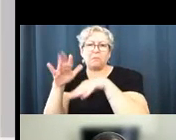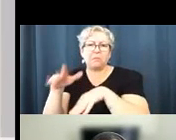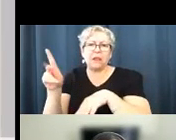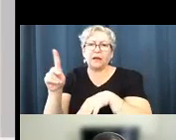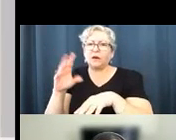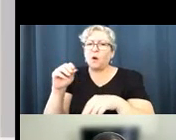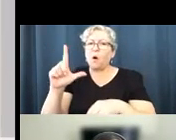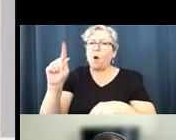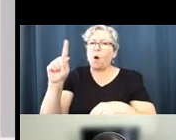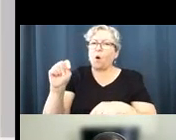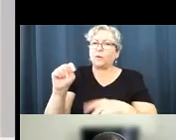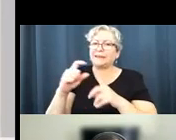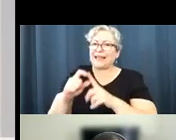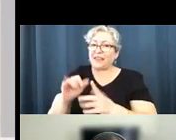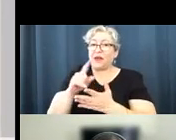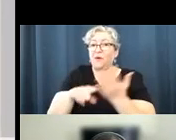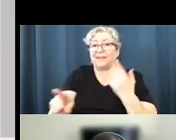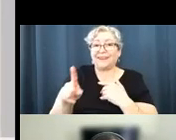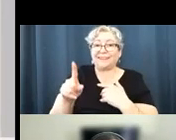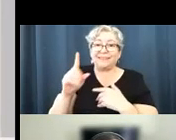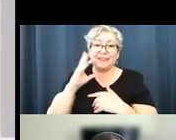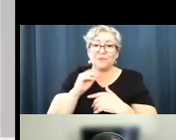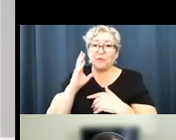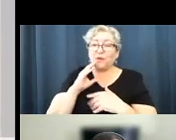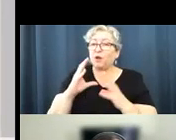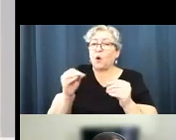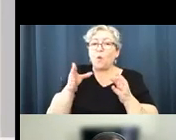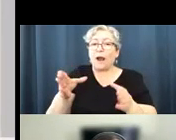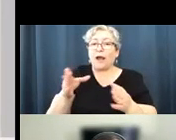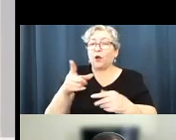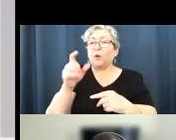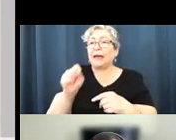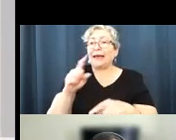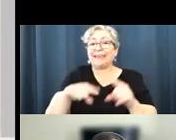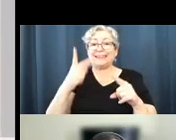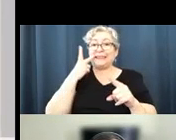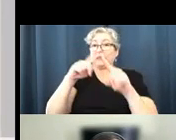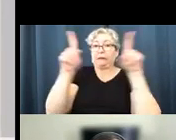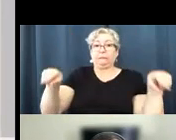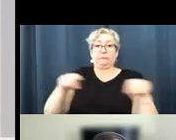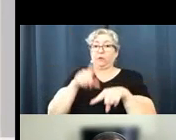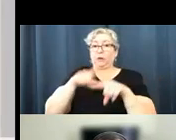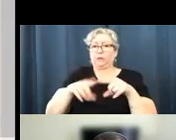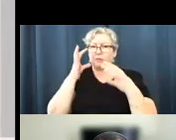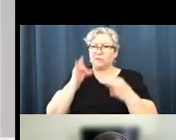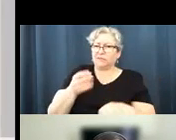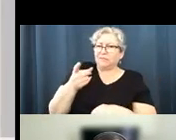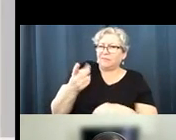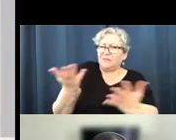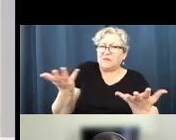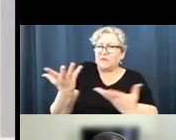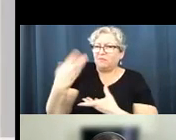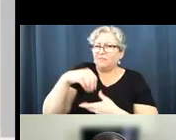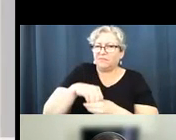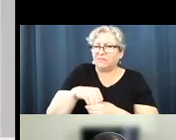o identificados, entonces esto es lo que están experimentando, que no hay manera, que si no puede ver la pantalla, de determinar